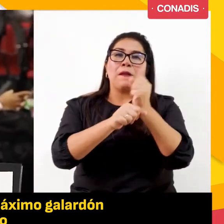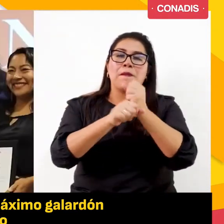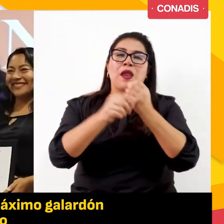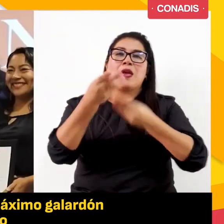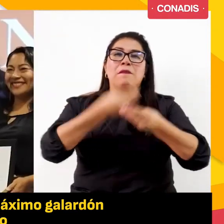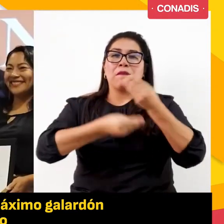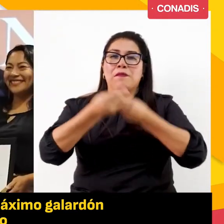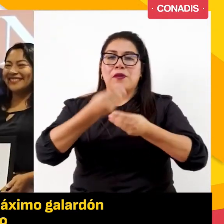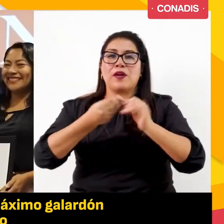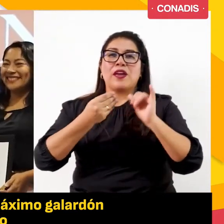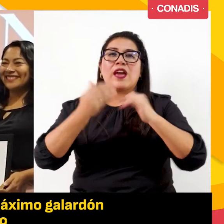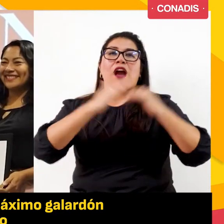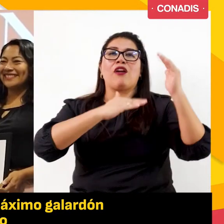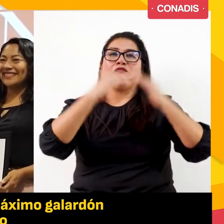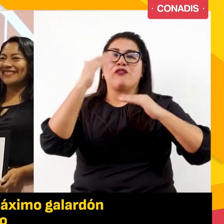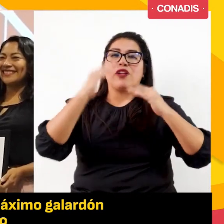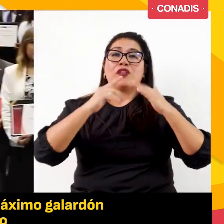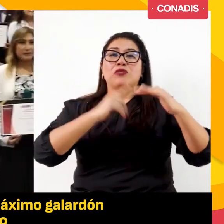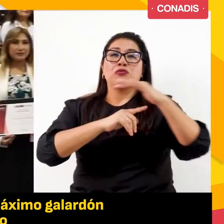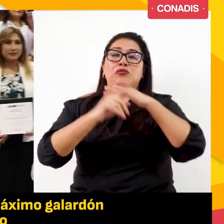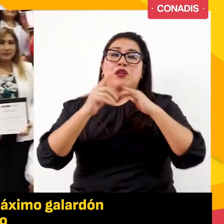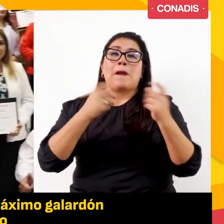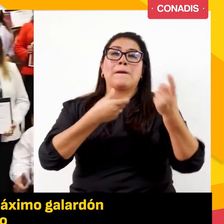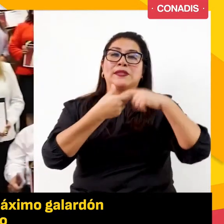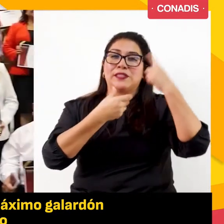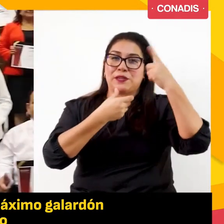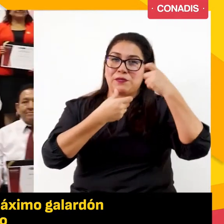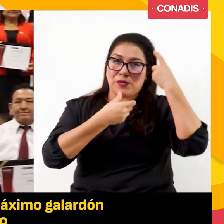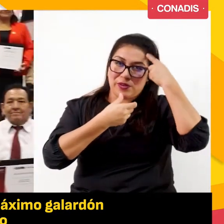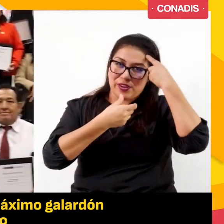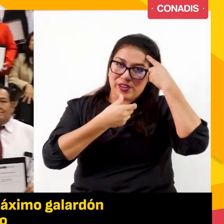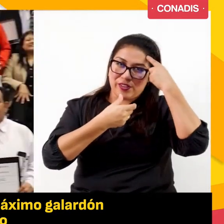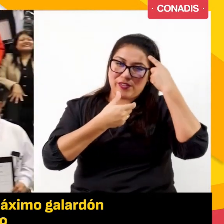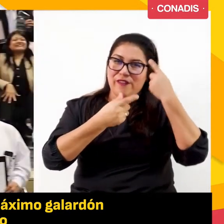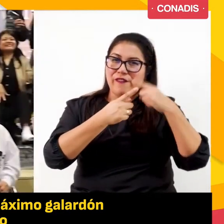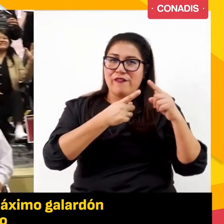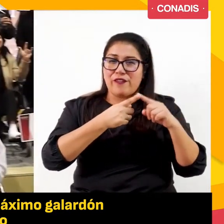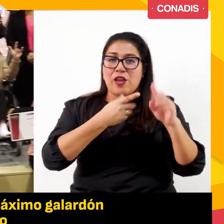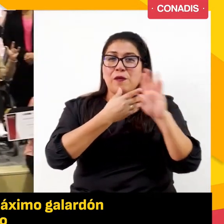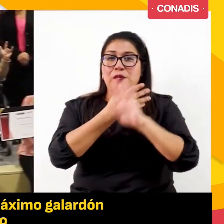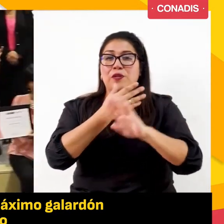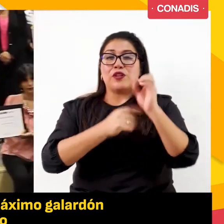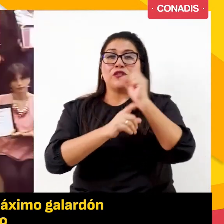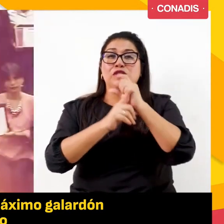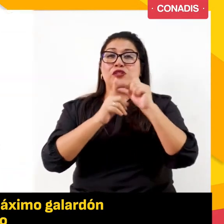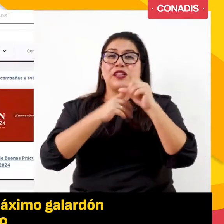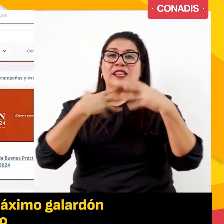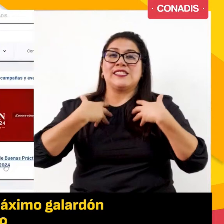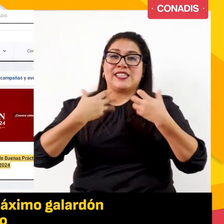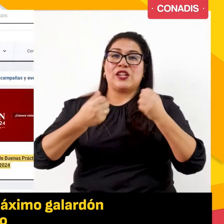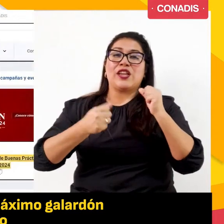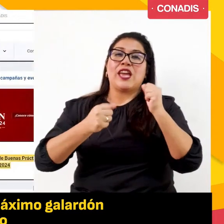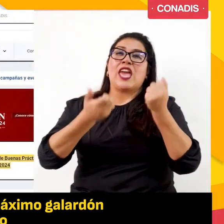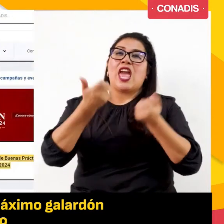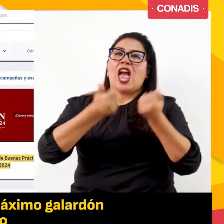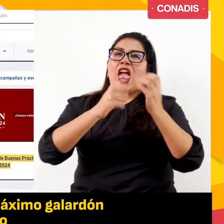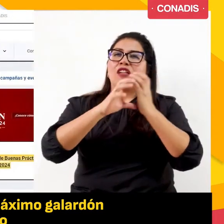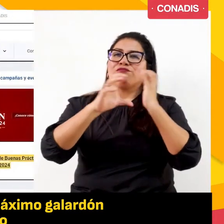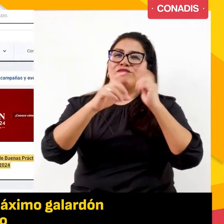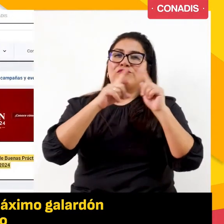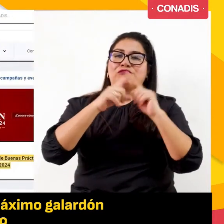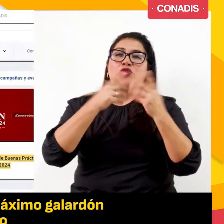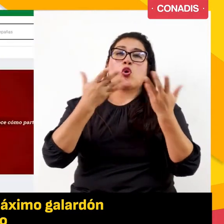y emprendimiento, infraestructura, participación política y cívica, protección social, salud y